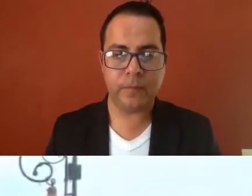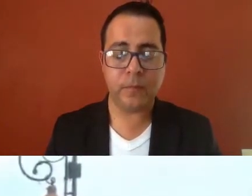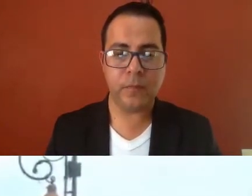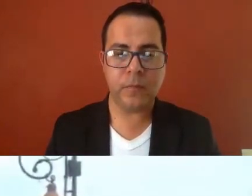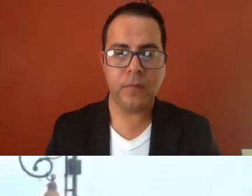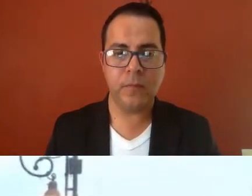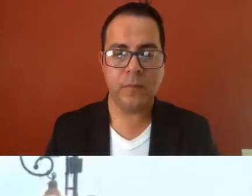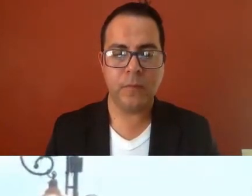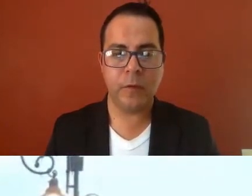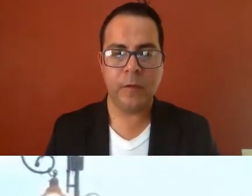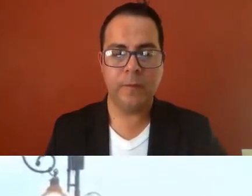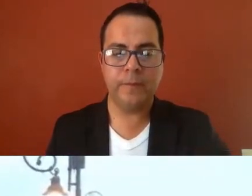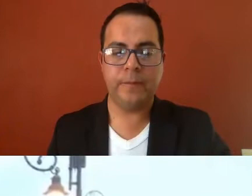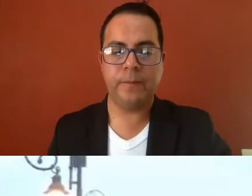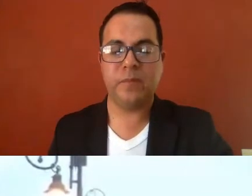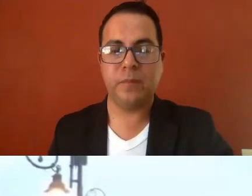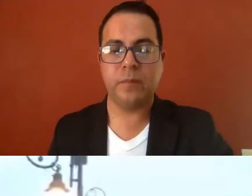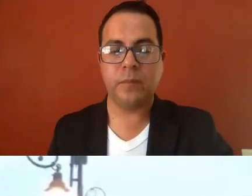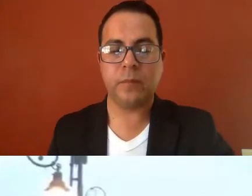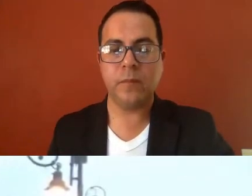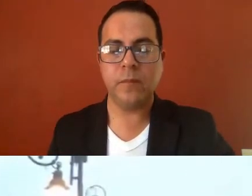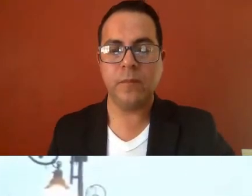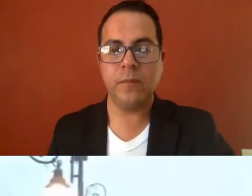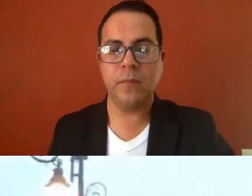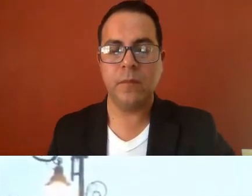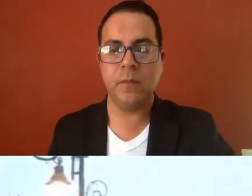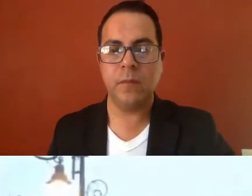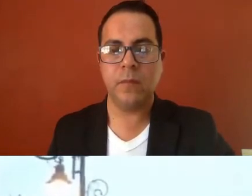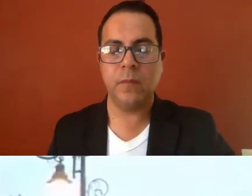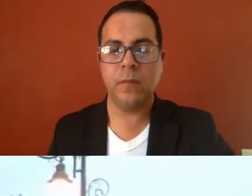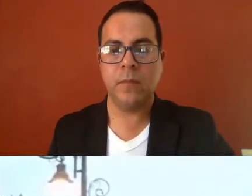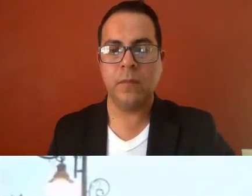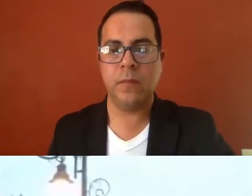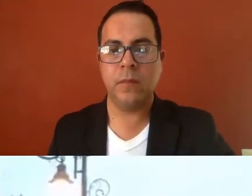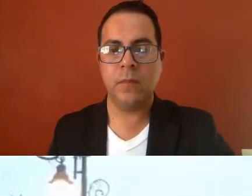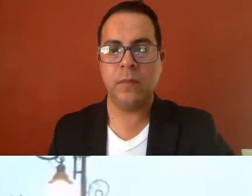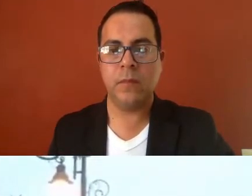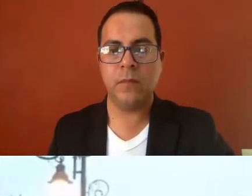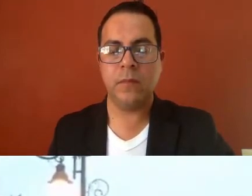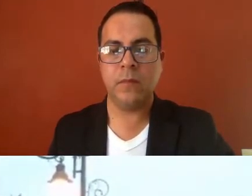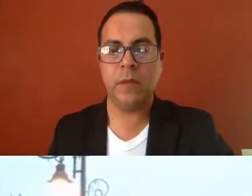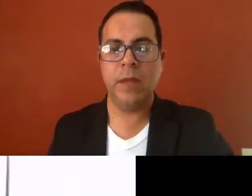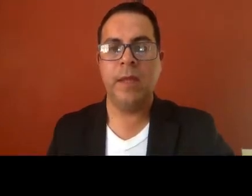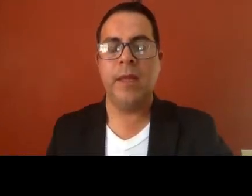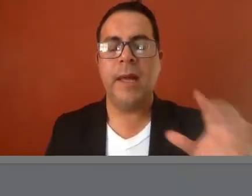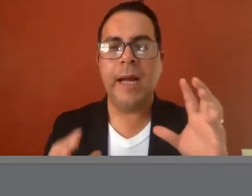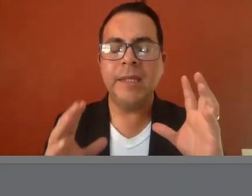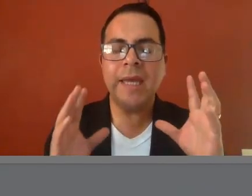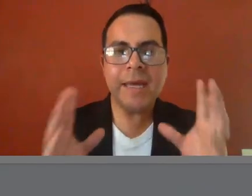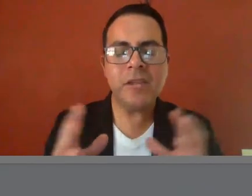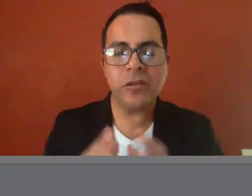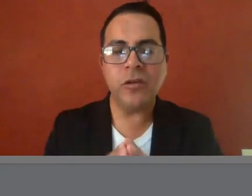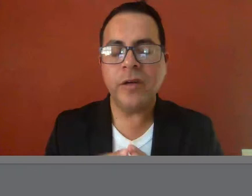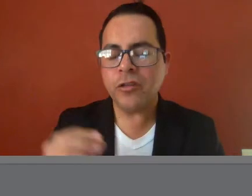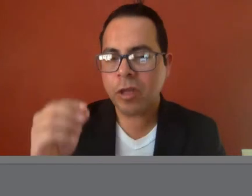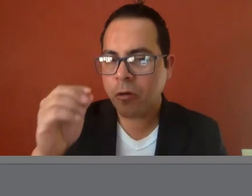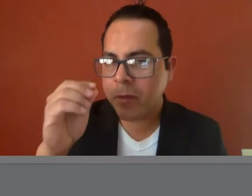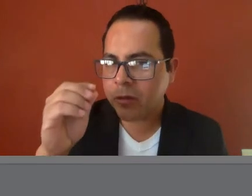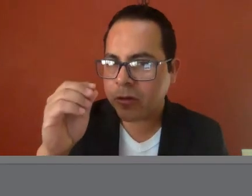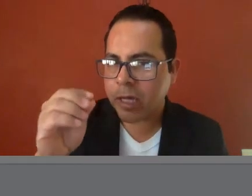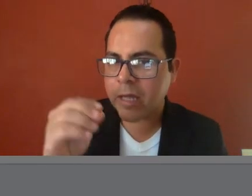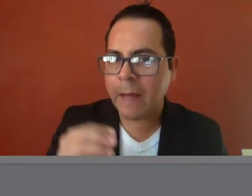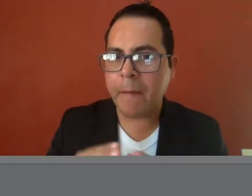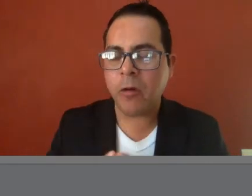municipios, señor presidente, no hay nación. Responsabilidad, por favor. Ante esto, esos